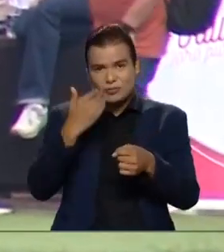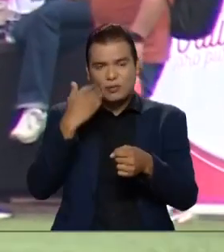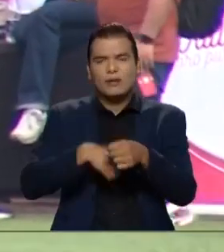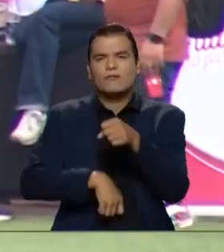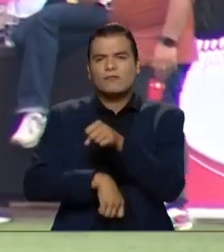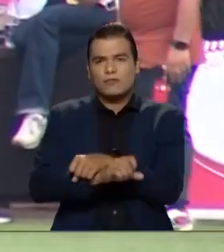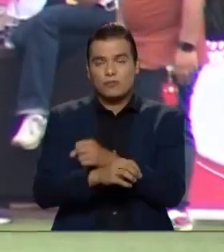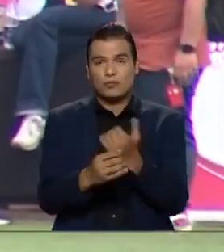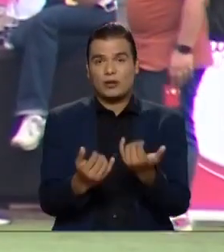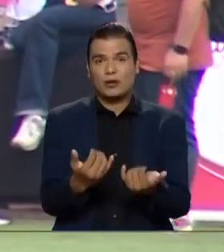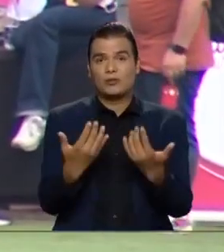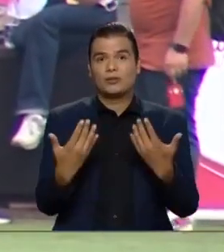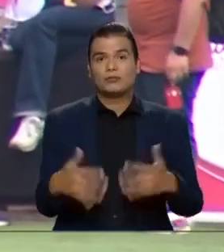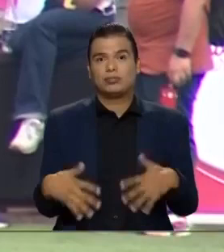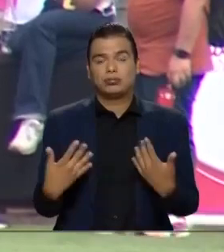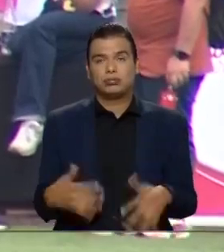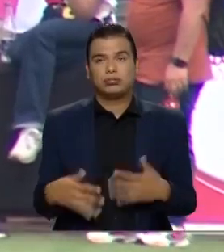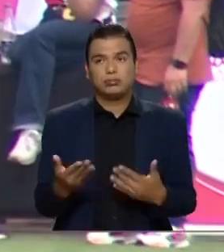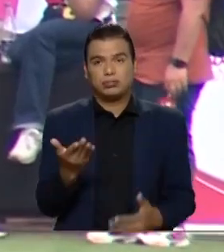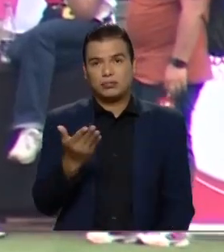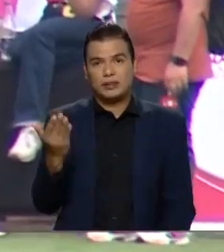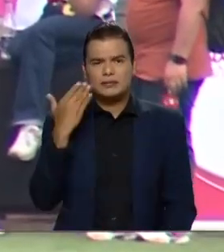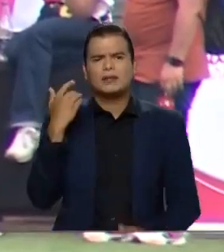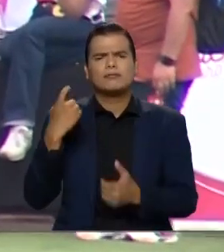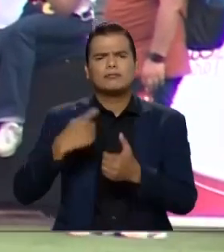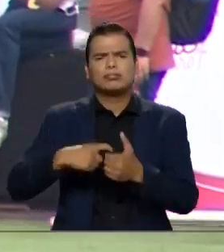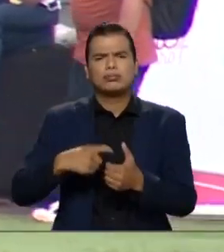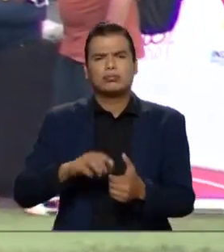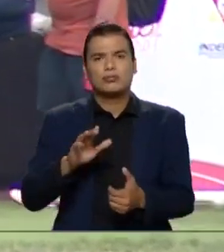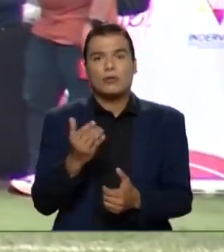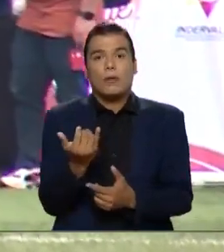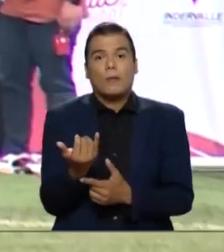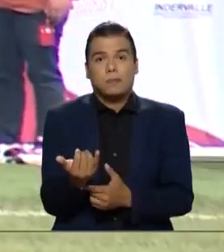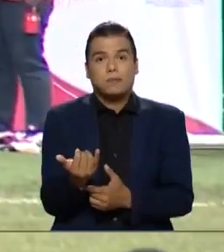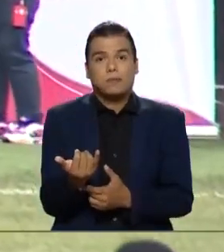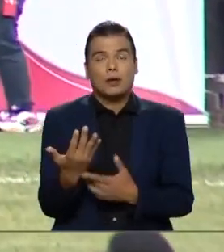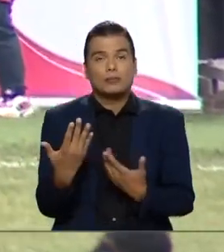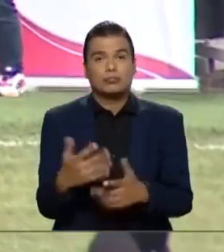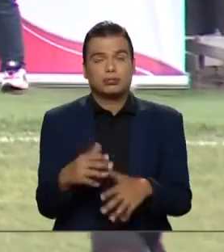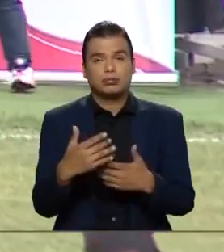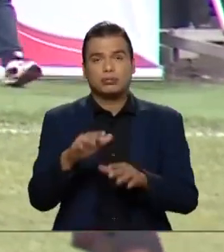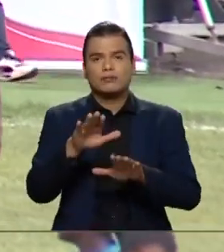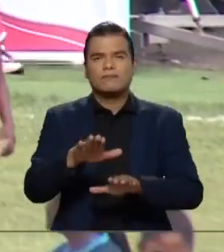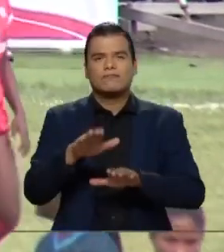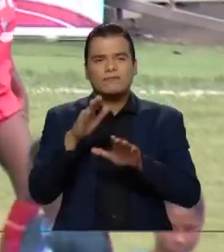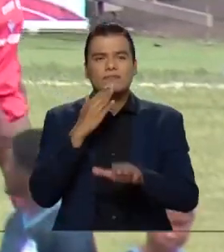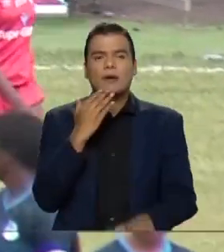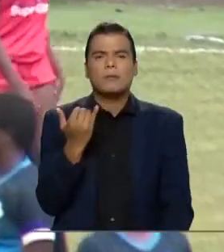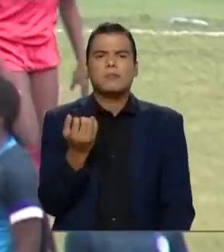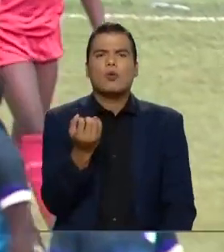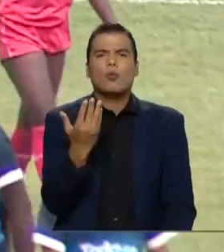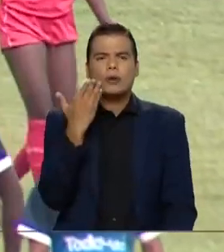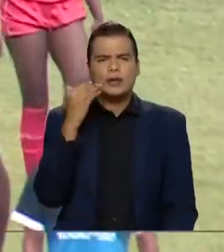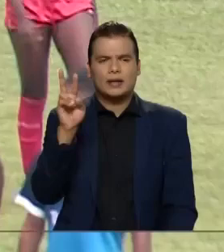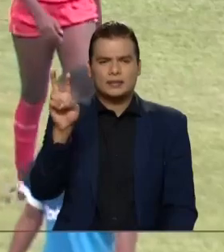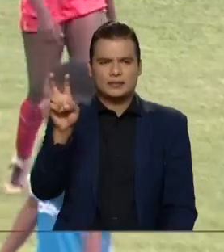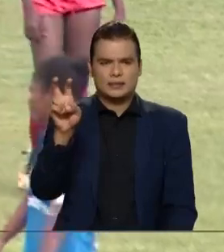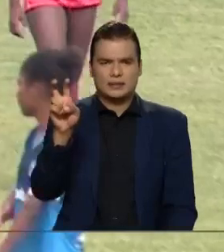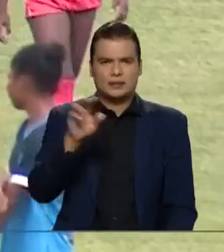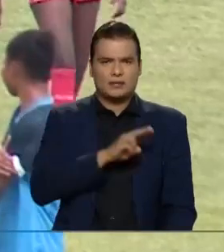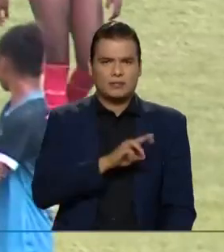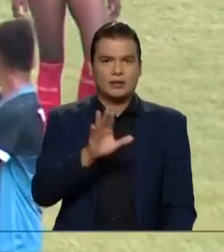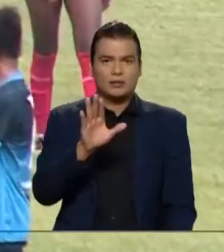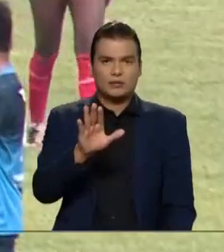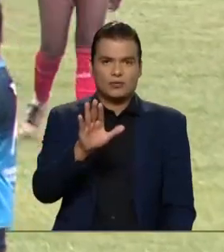también representados en las jugadoras que estuvieron hoy en la selección Colombia, que fueron 7 que estuvieron del